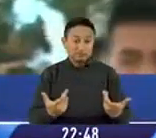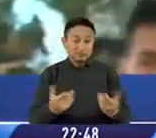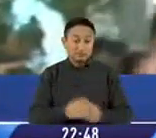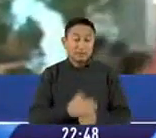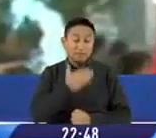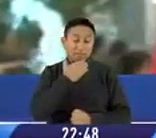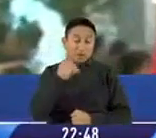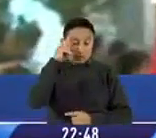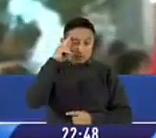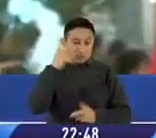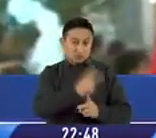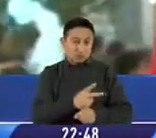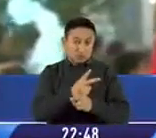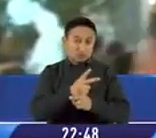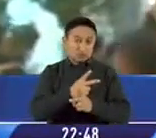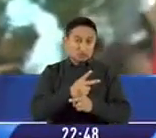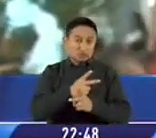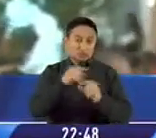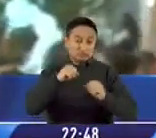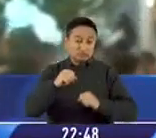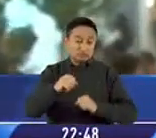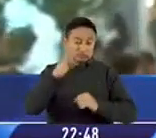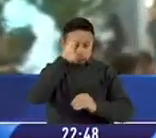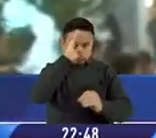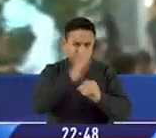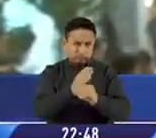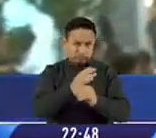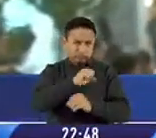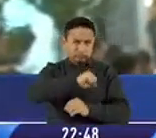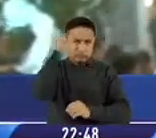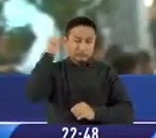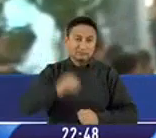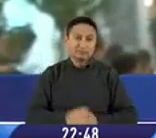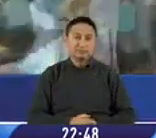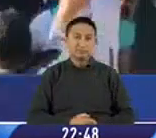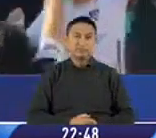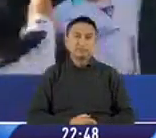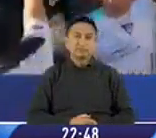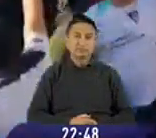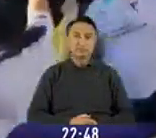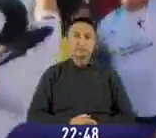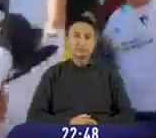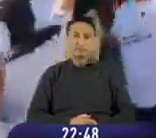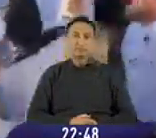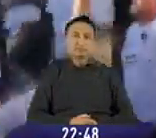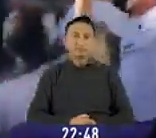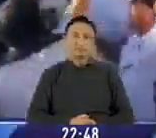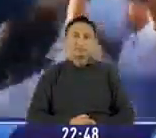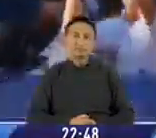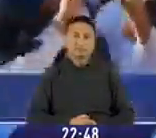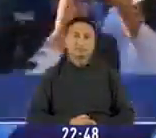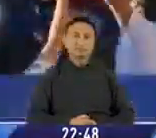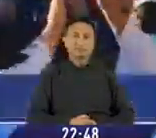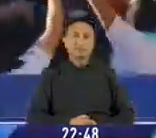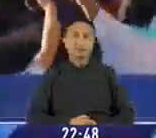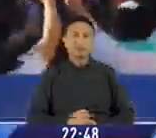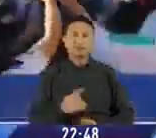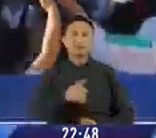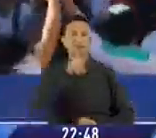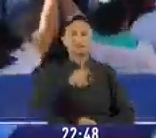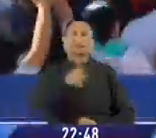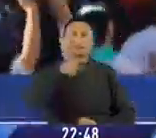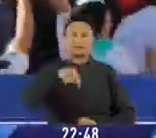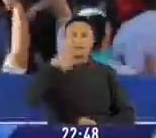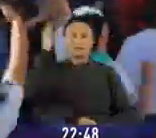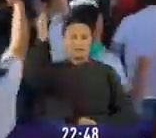su sueño, el que va para adelante para traerle la victoria, lo va a lograr. Se espera aproximadamente 2.000 hinchas de liga que lleguen a